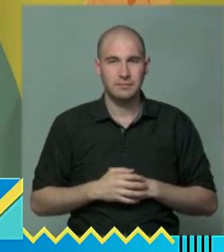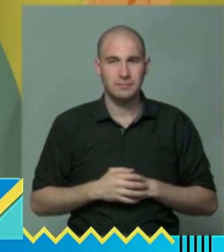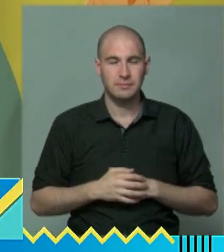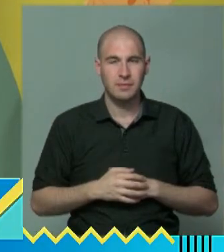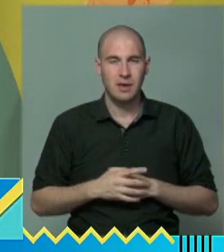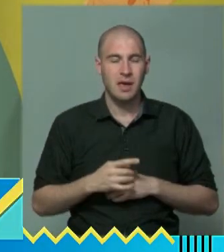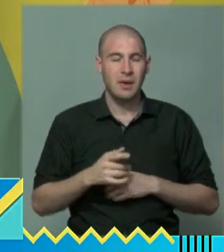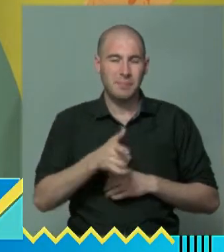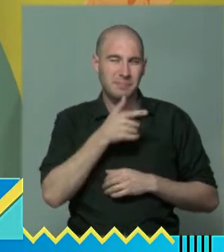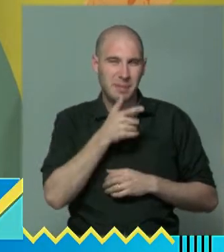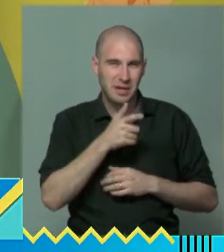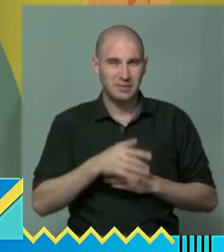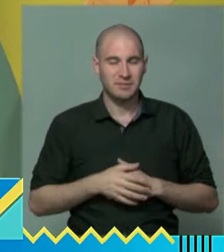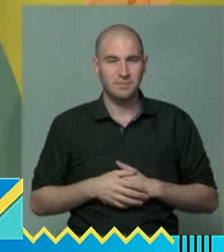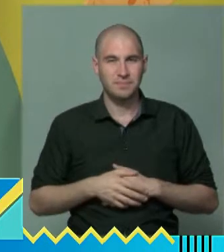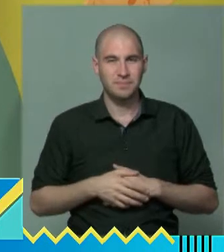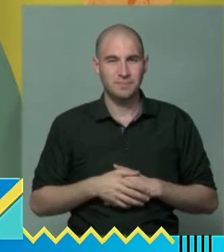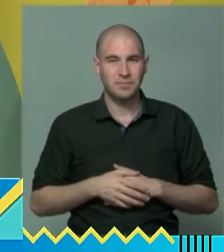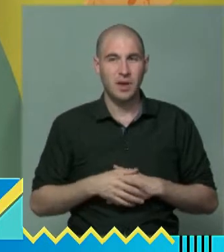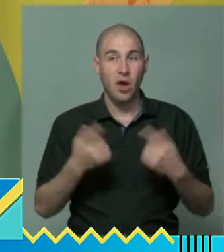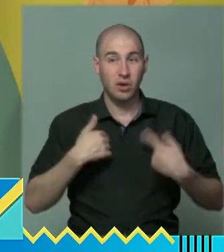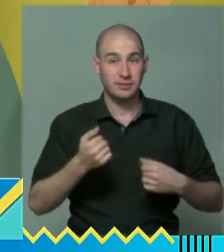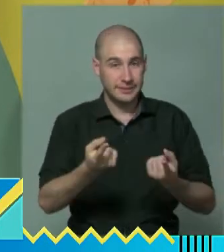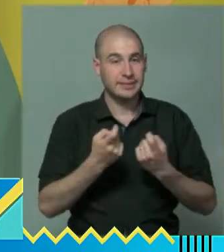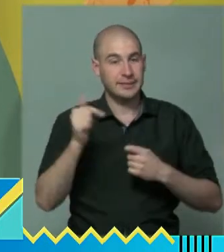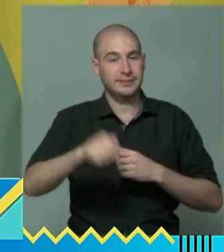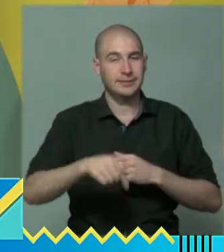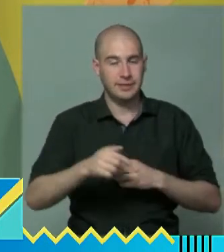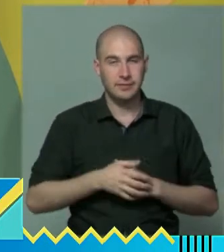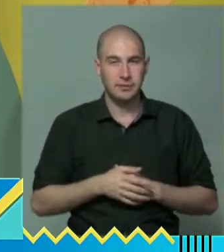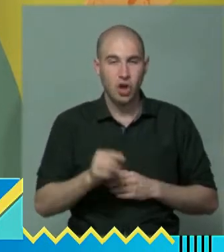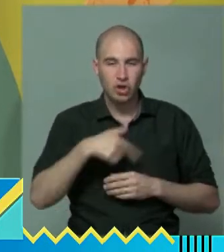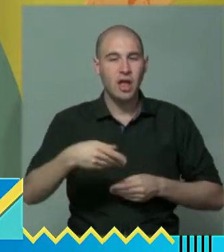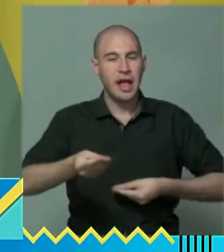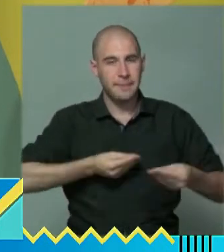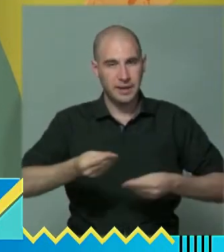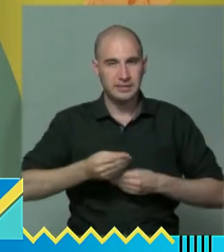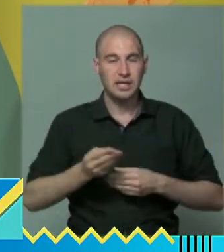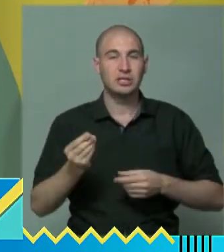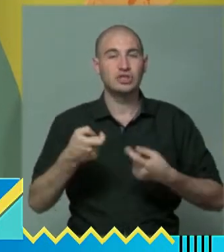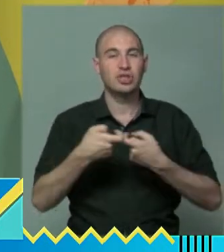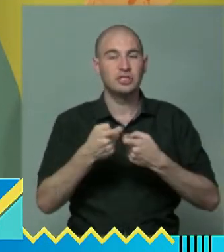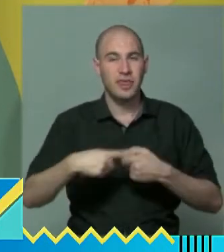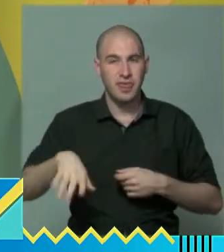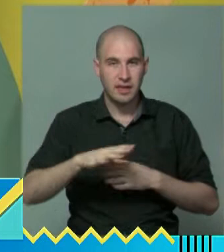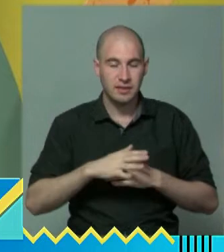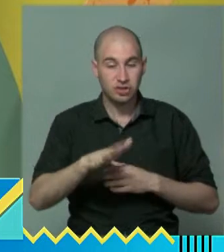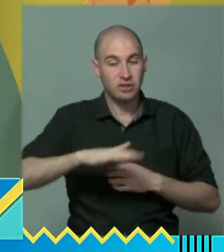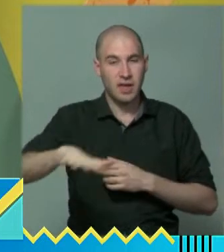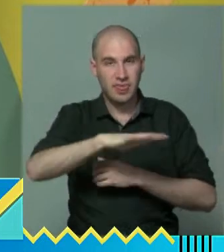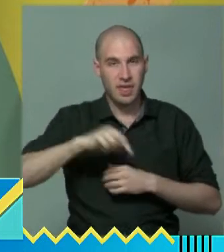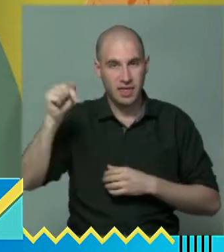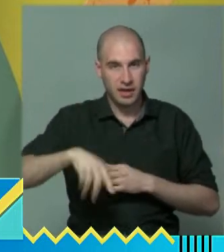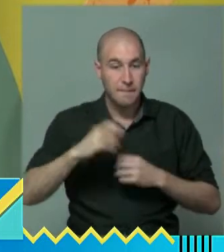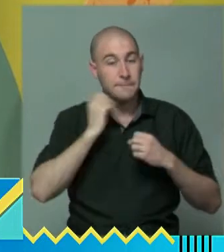Yo me parece que es lo que nos hacía falta como empresa, digamos, y una sociedad que pretende